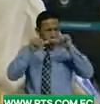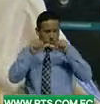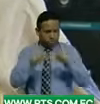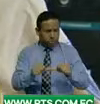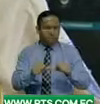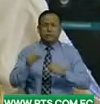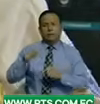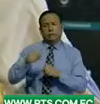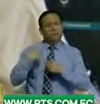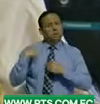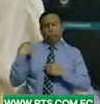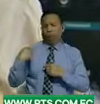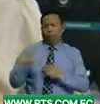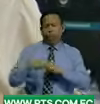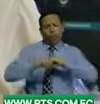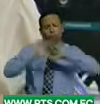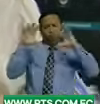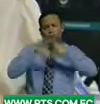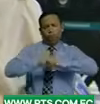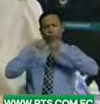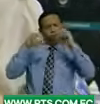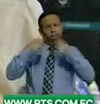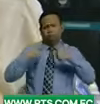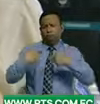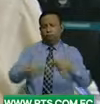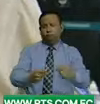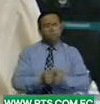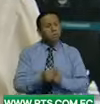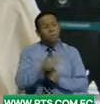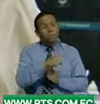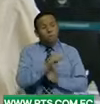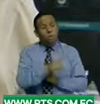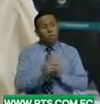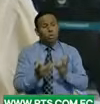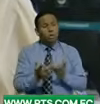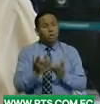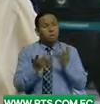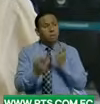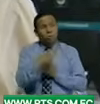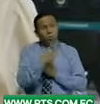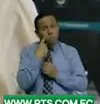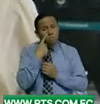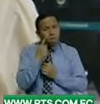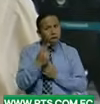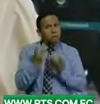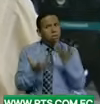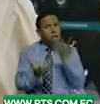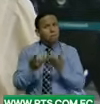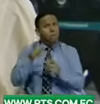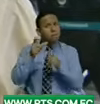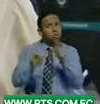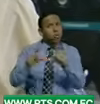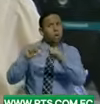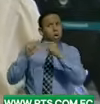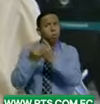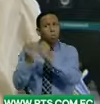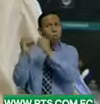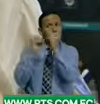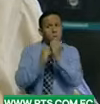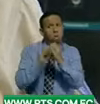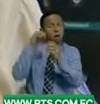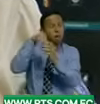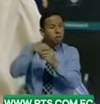día, toda la tarde y toda la noche, las 24 horas. En esas 24 horas, ¿ustedes no se han dado cuenta si hay organizaciones delictivas dentro